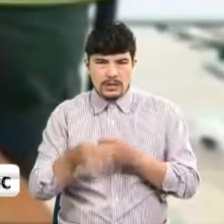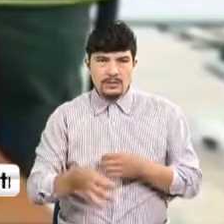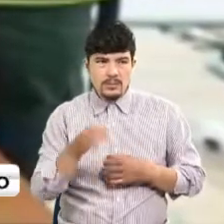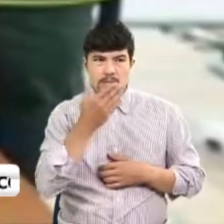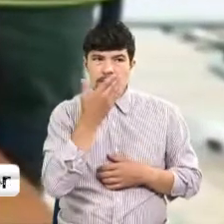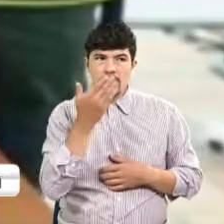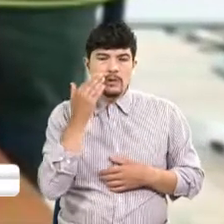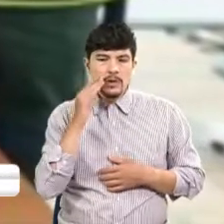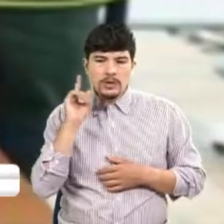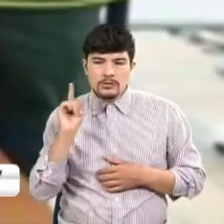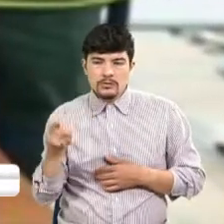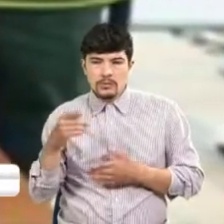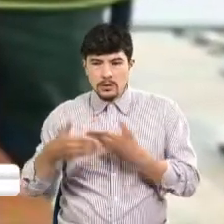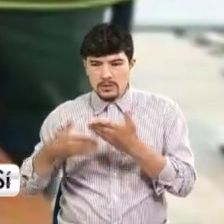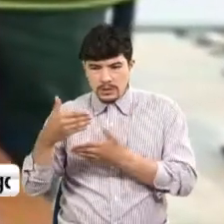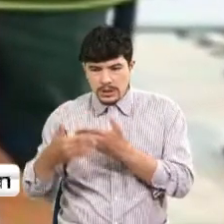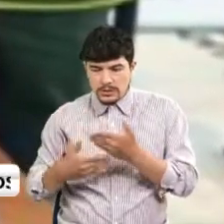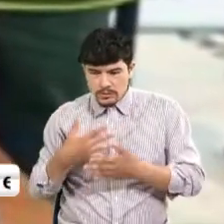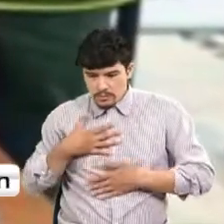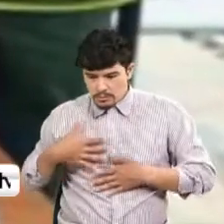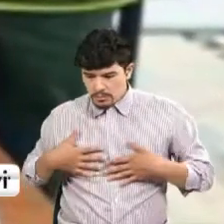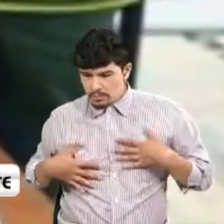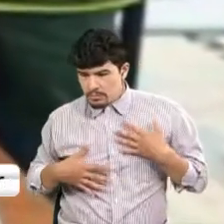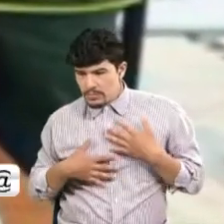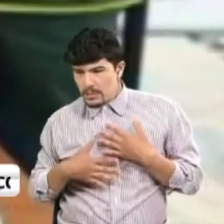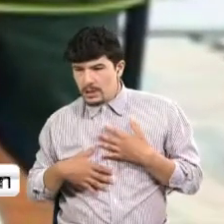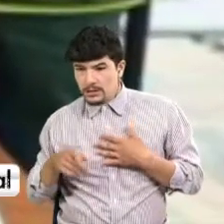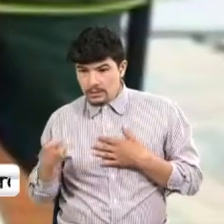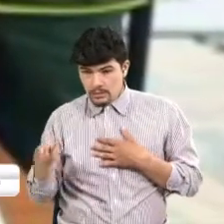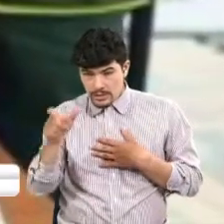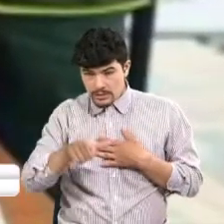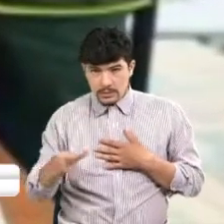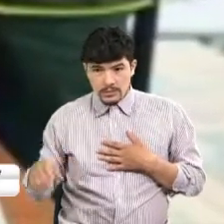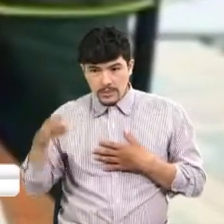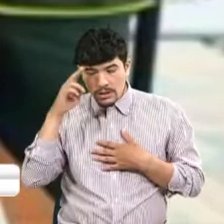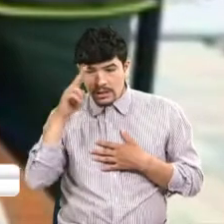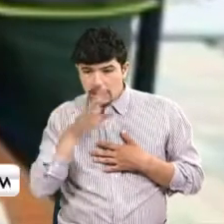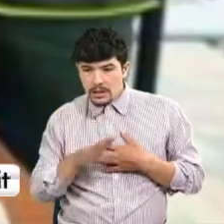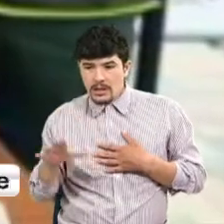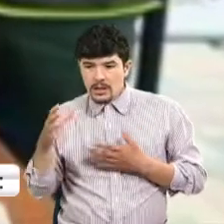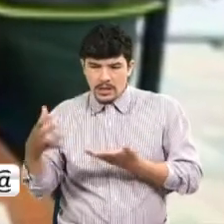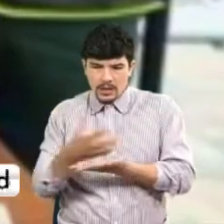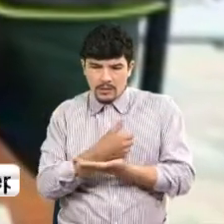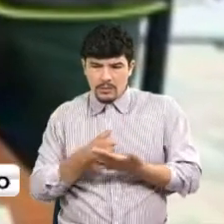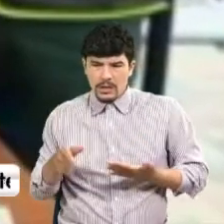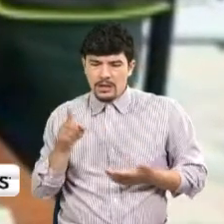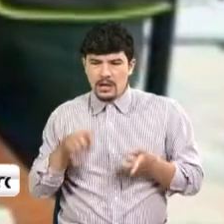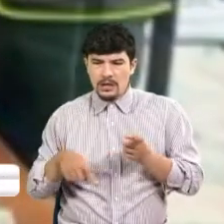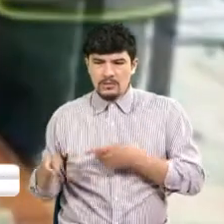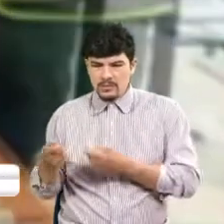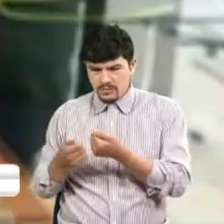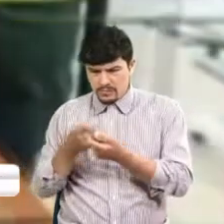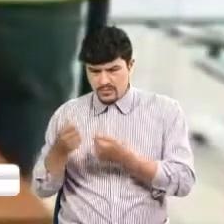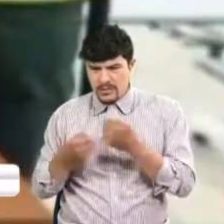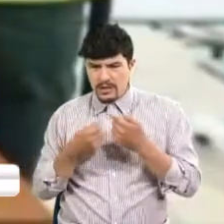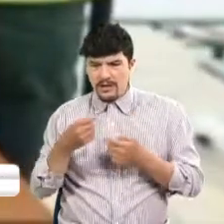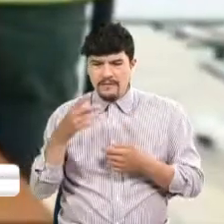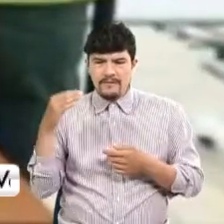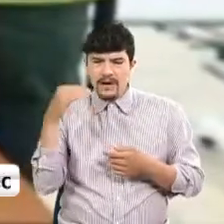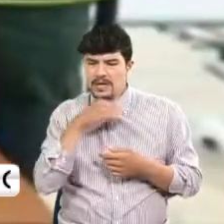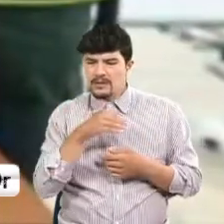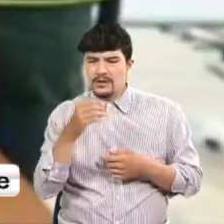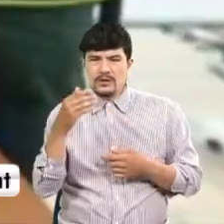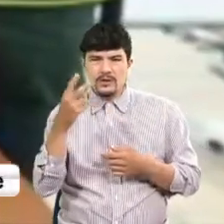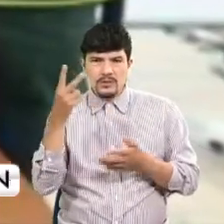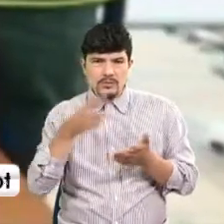mediante un procedimiento de registro y control los uniformados le encontraron en su poder varios billetes falsos de dos mil y